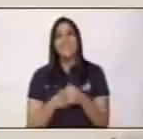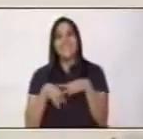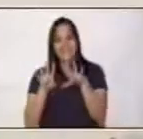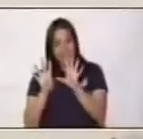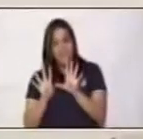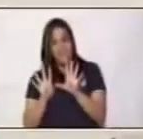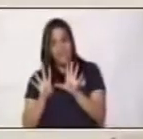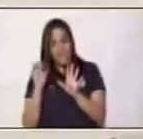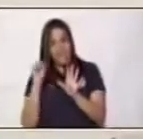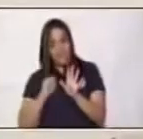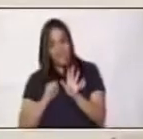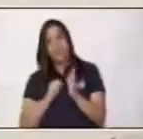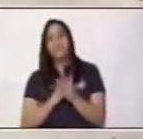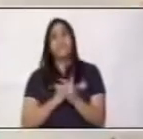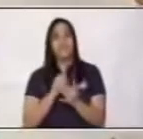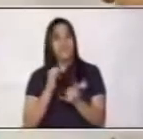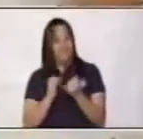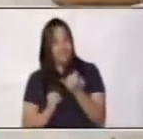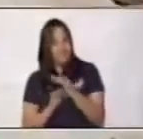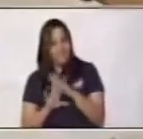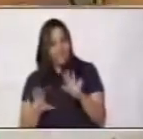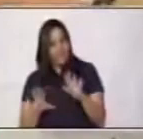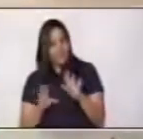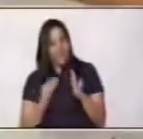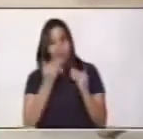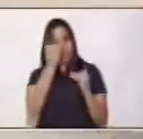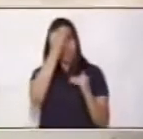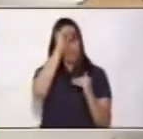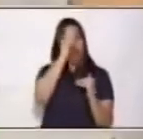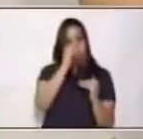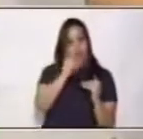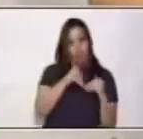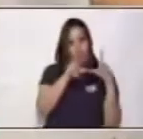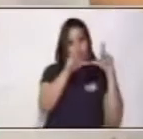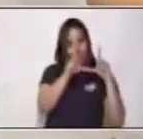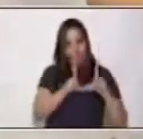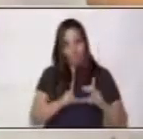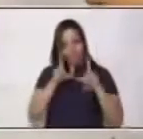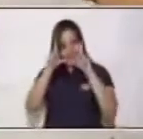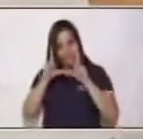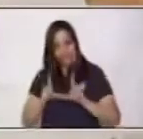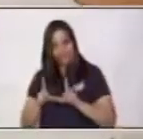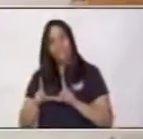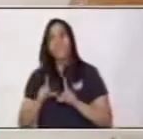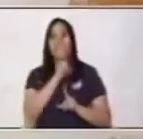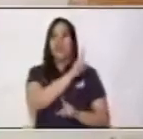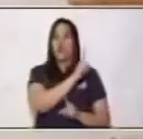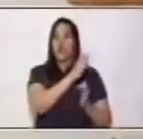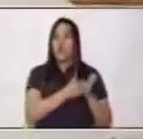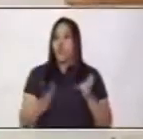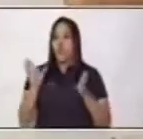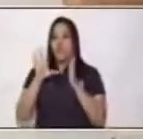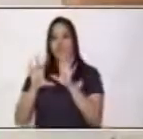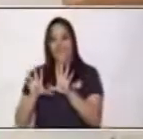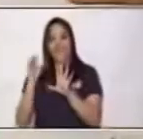9. Y por último, ¿verdad? Para crear la tabla del 1 al 10, la raíz